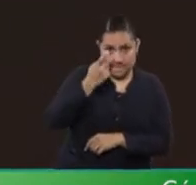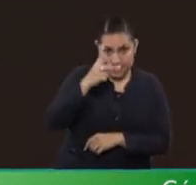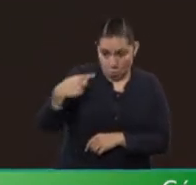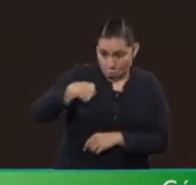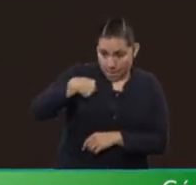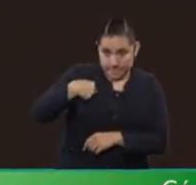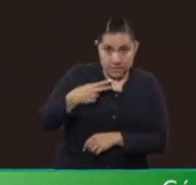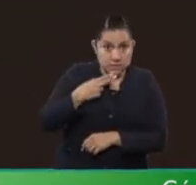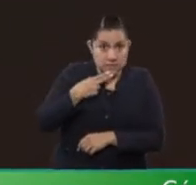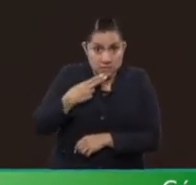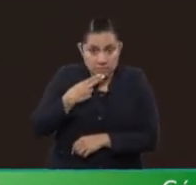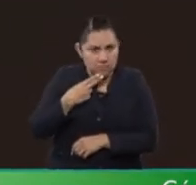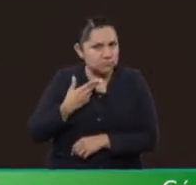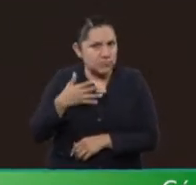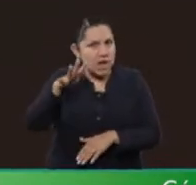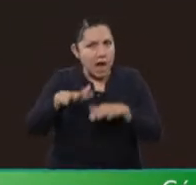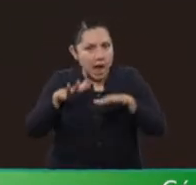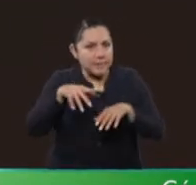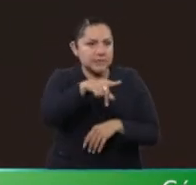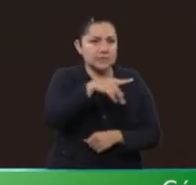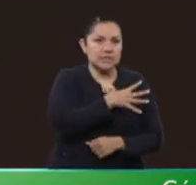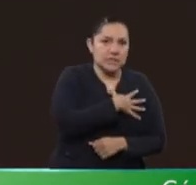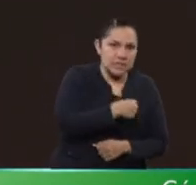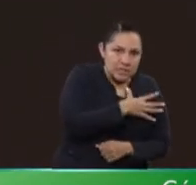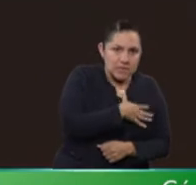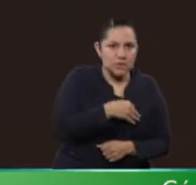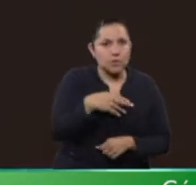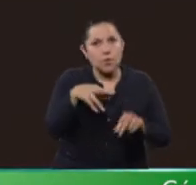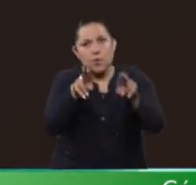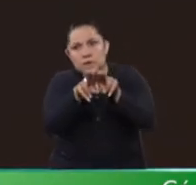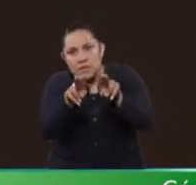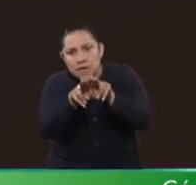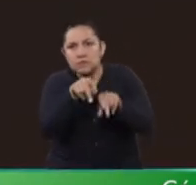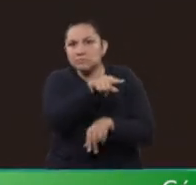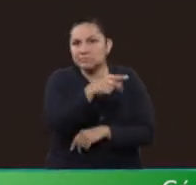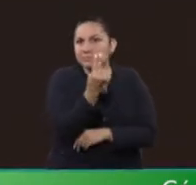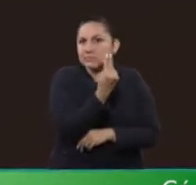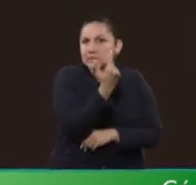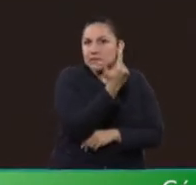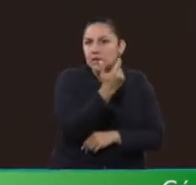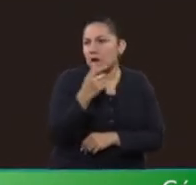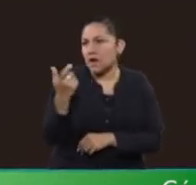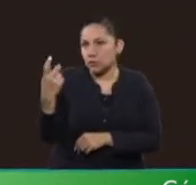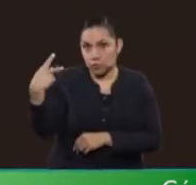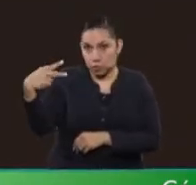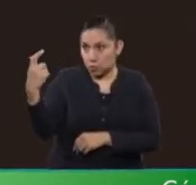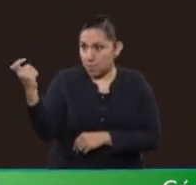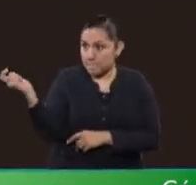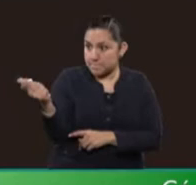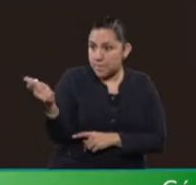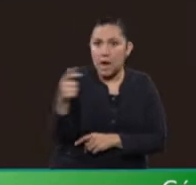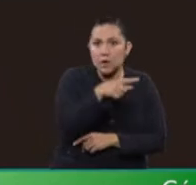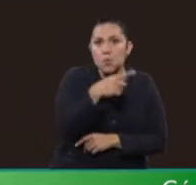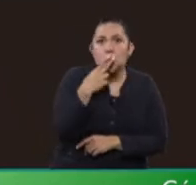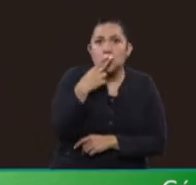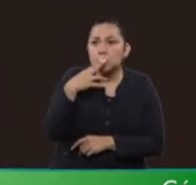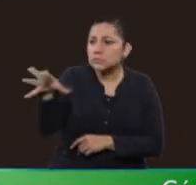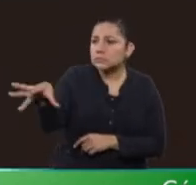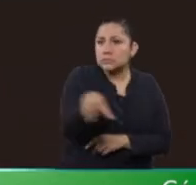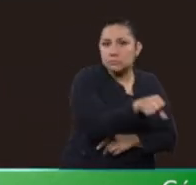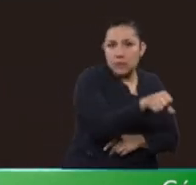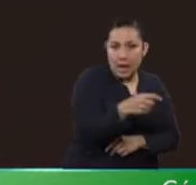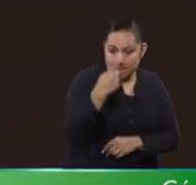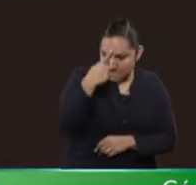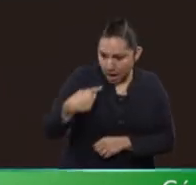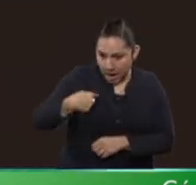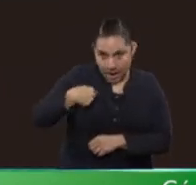un nieto o un familiar cercano toma parte de ese dinero para cubrir necesidades ajenas dejando de lado lo más básico para ellos no estamos aquí para